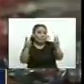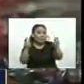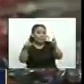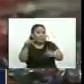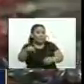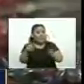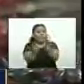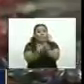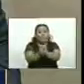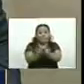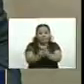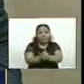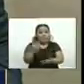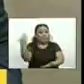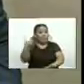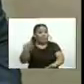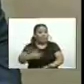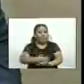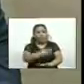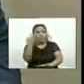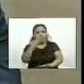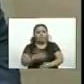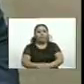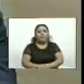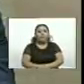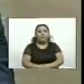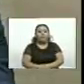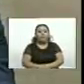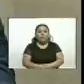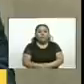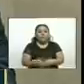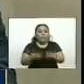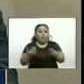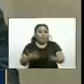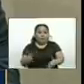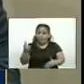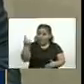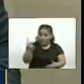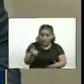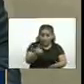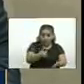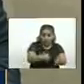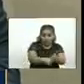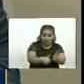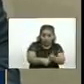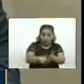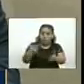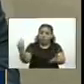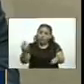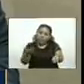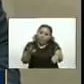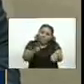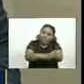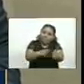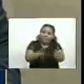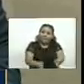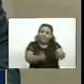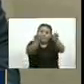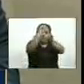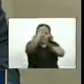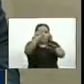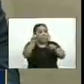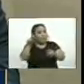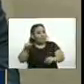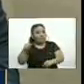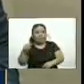los obstáculos a vencer. Viendo a cada uno de los alcaldes que se acrediten con la institución, porque eso es primordial para